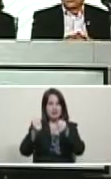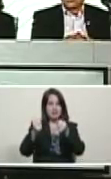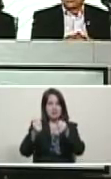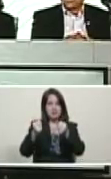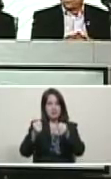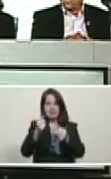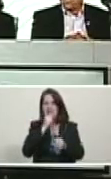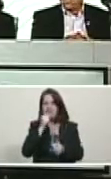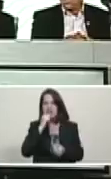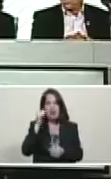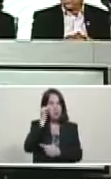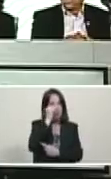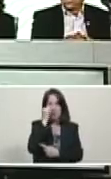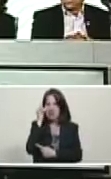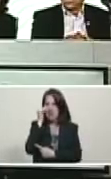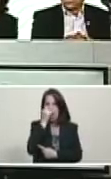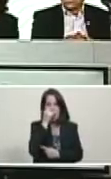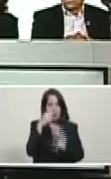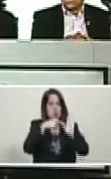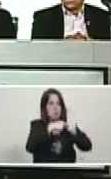sacan sus vídeos